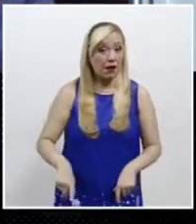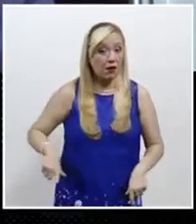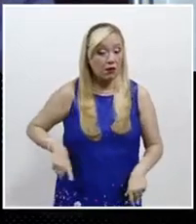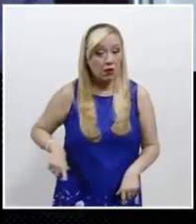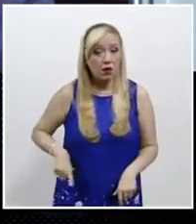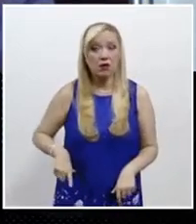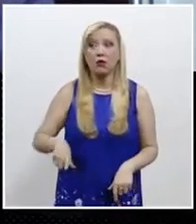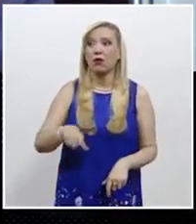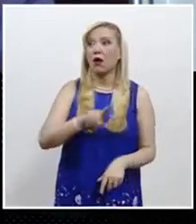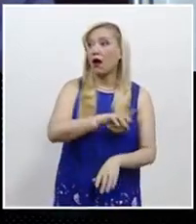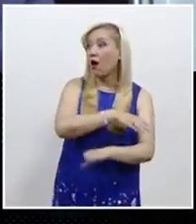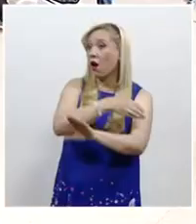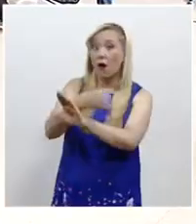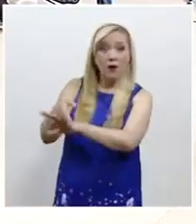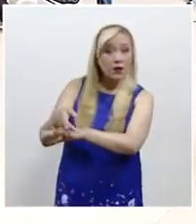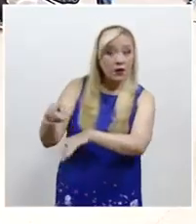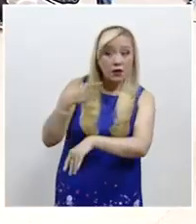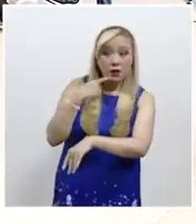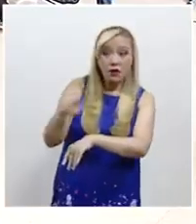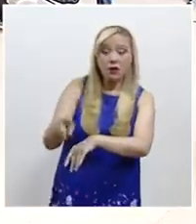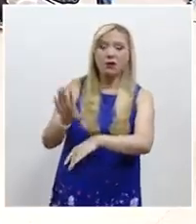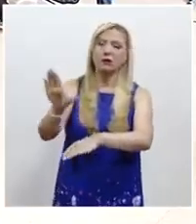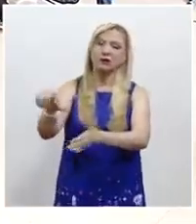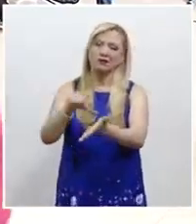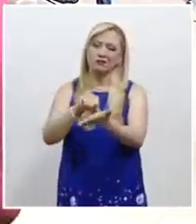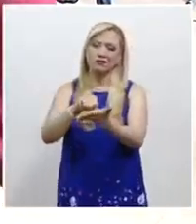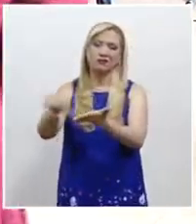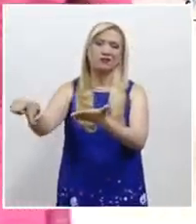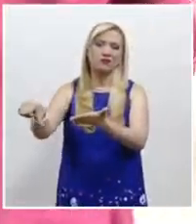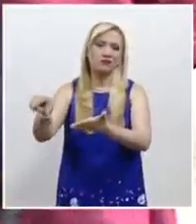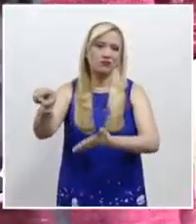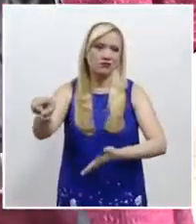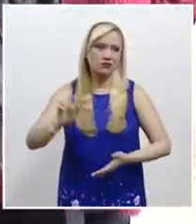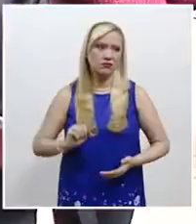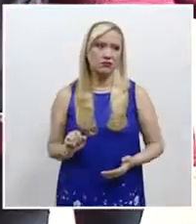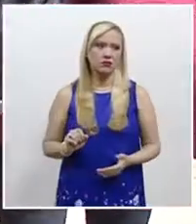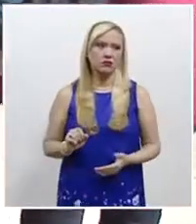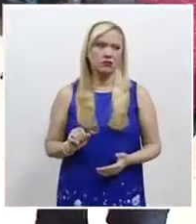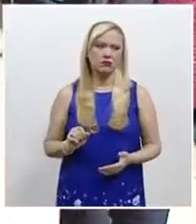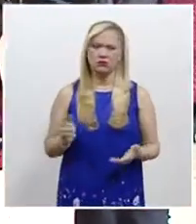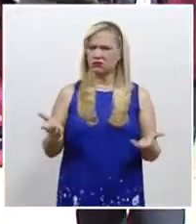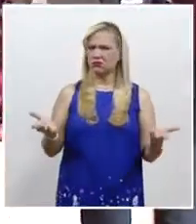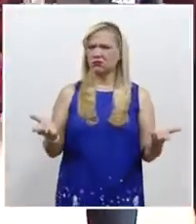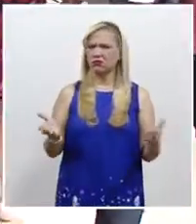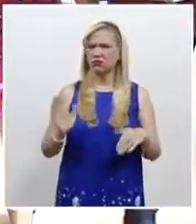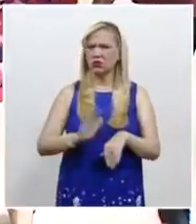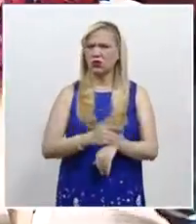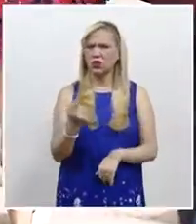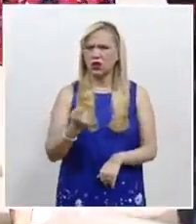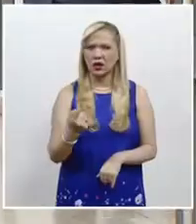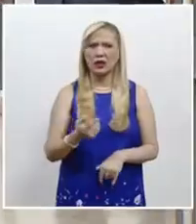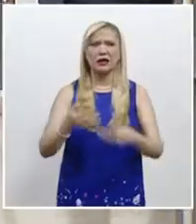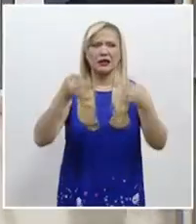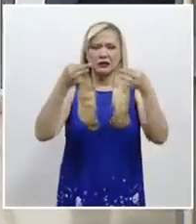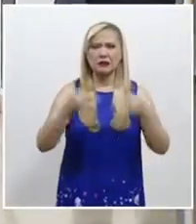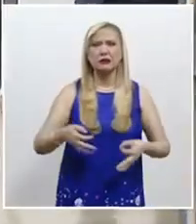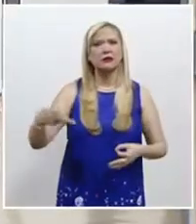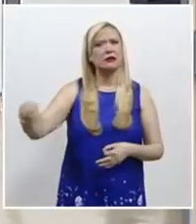en un procedimiento administrativo protege el interés de la sociedad para garantizar una debida función